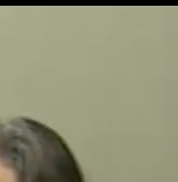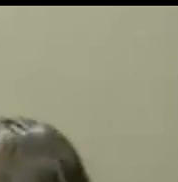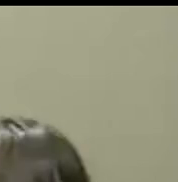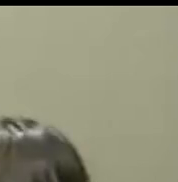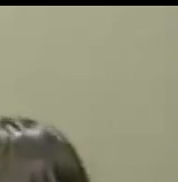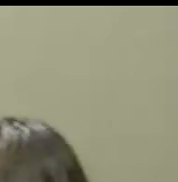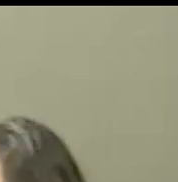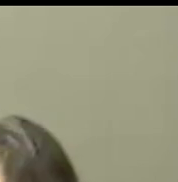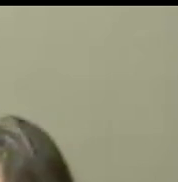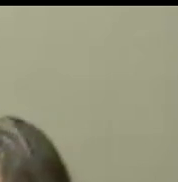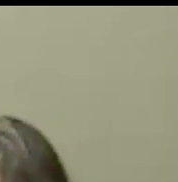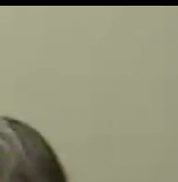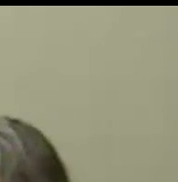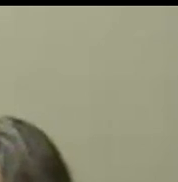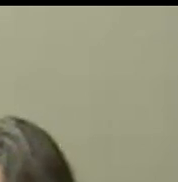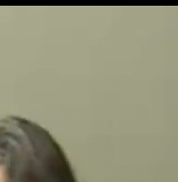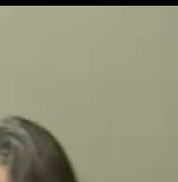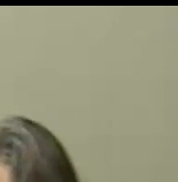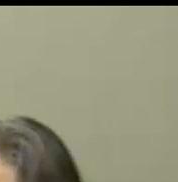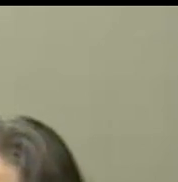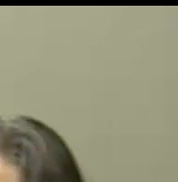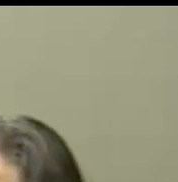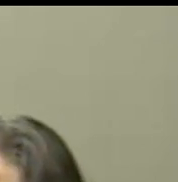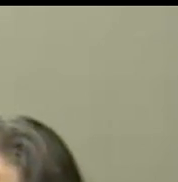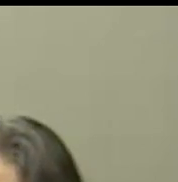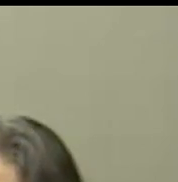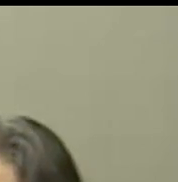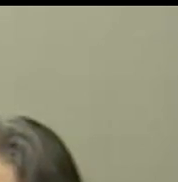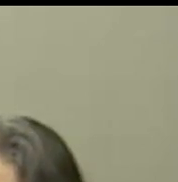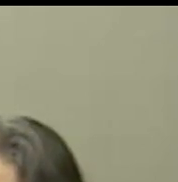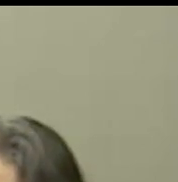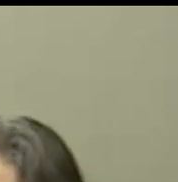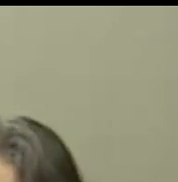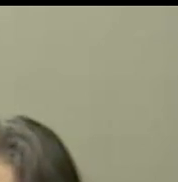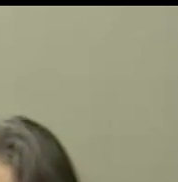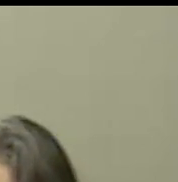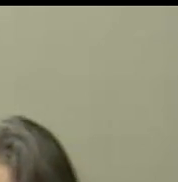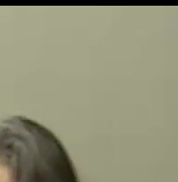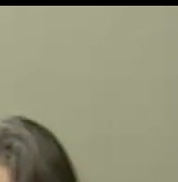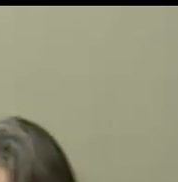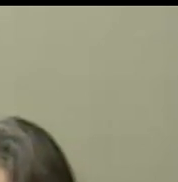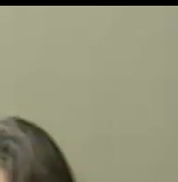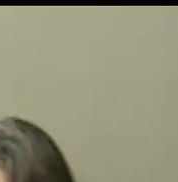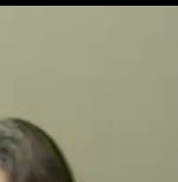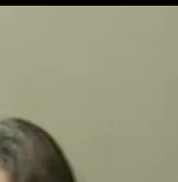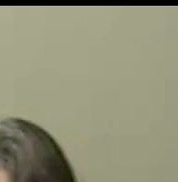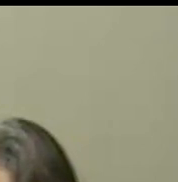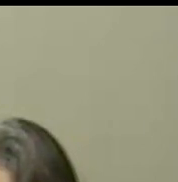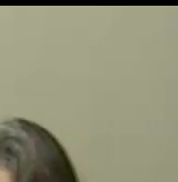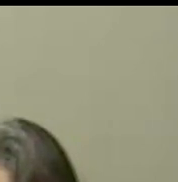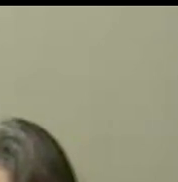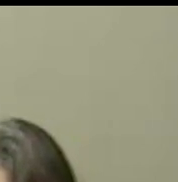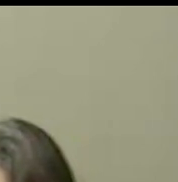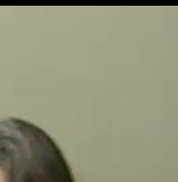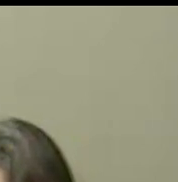platicaba yo con con la maestra Fabiola y ella pues